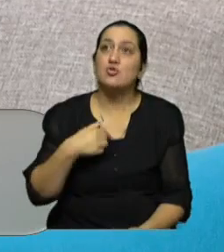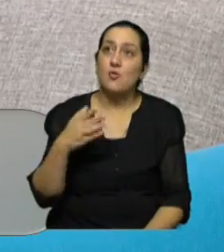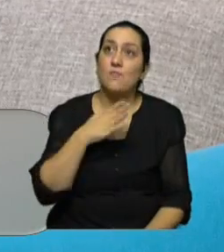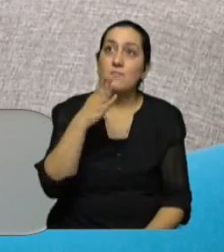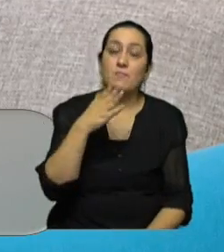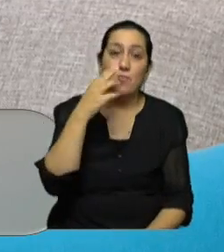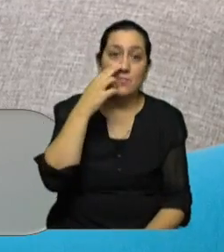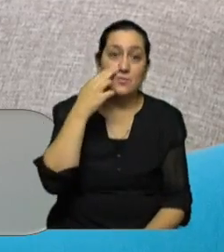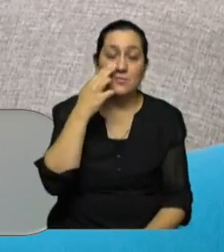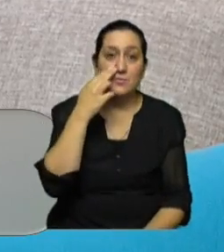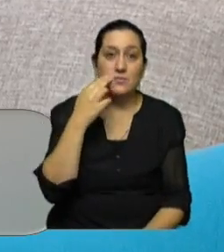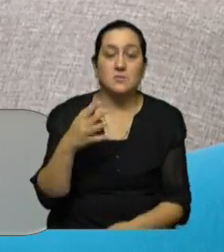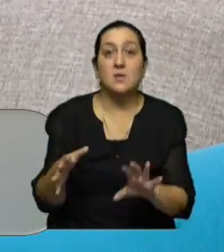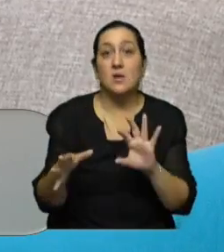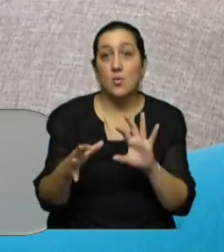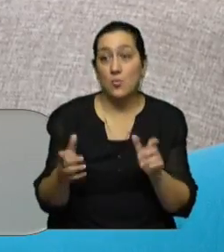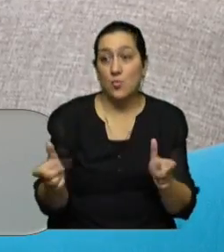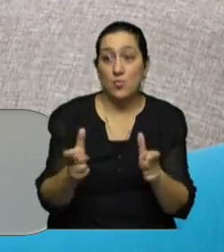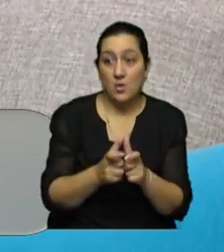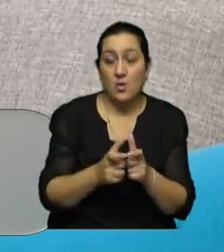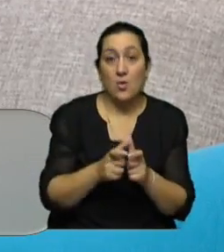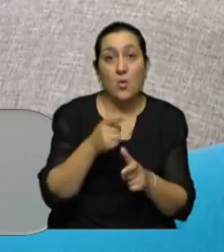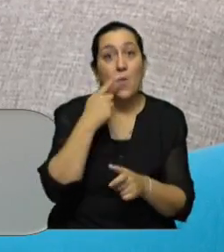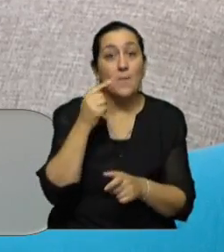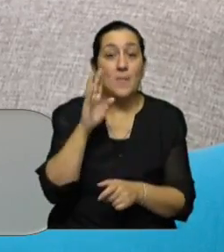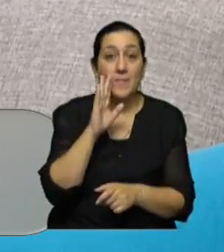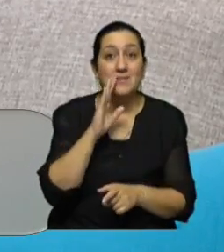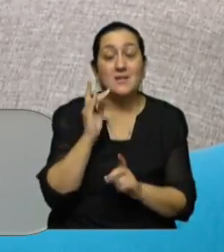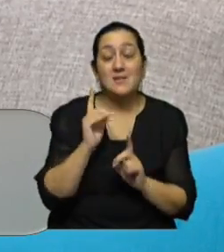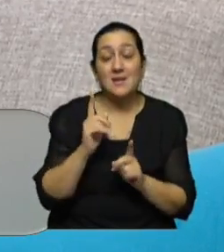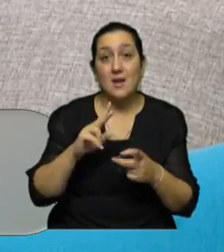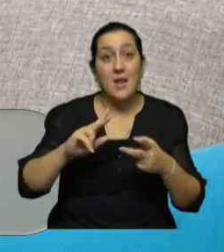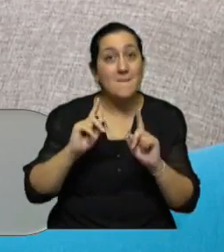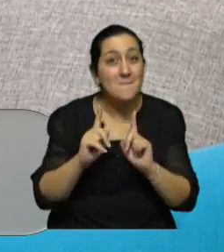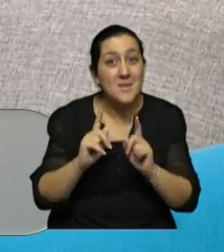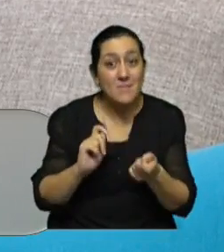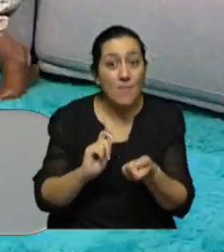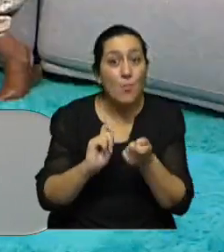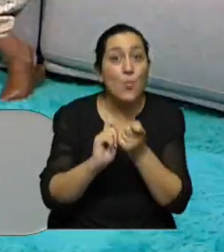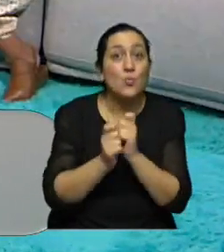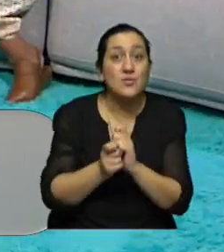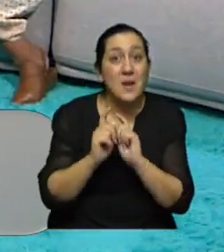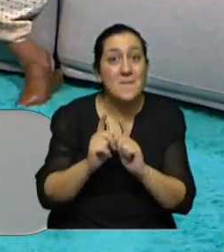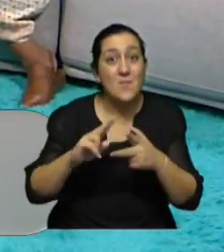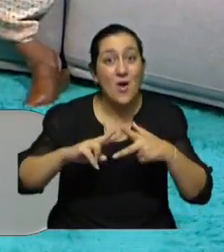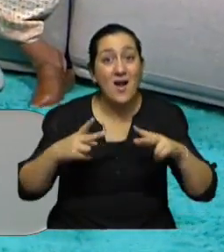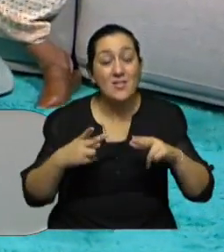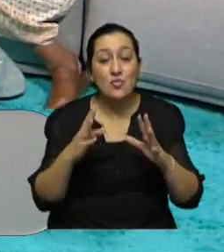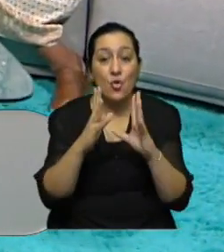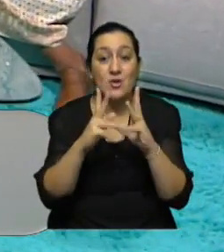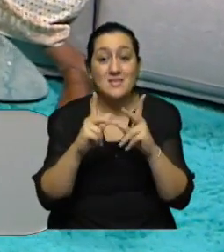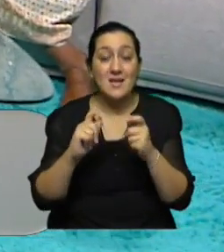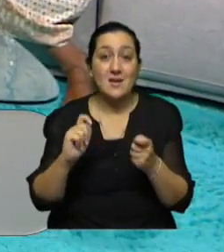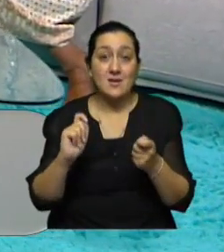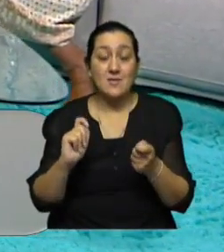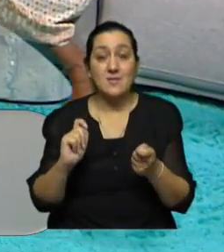es se juntaron unos padres con niñas que tienen mutación en el mismo gen que Fede, y bueno, y armaron la fundación, que nos sirve